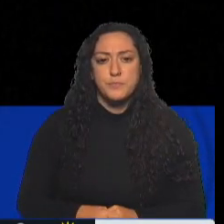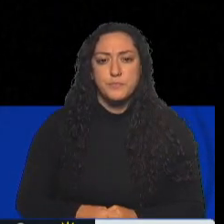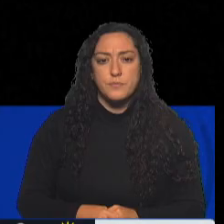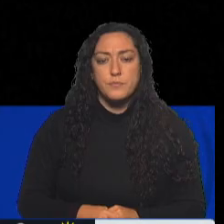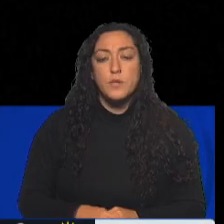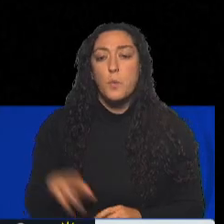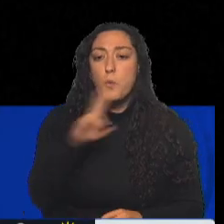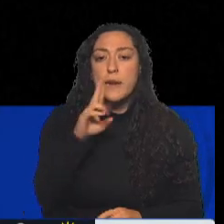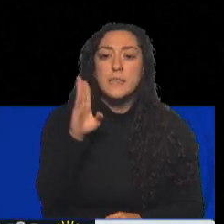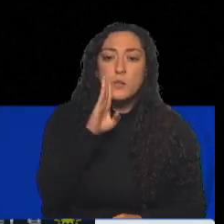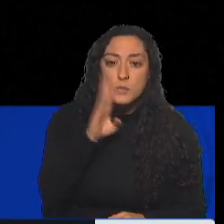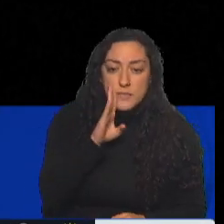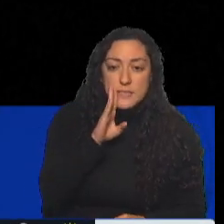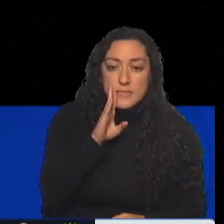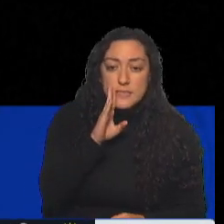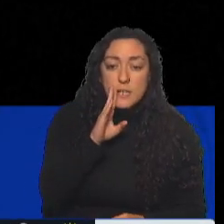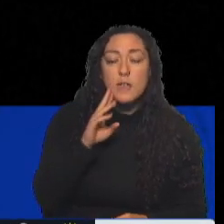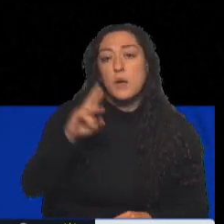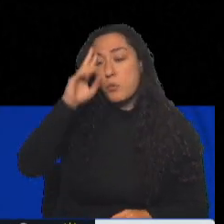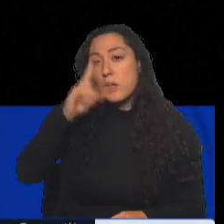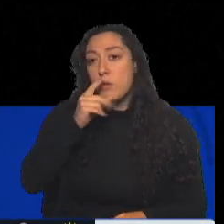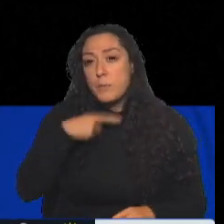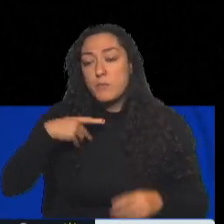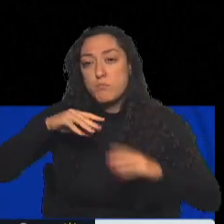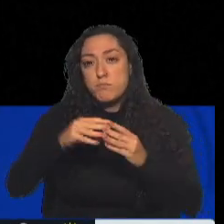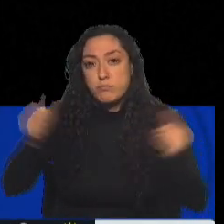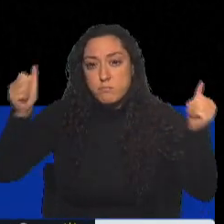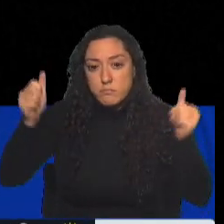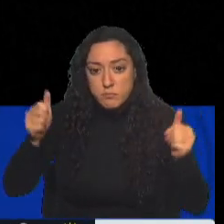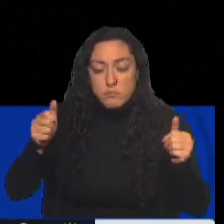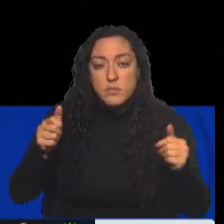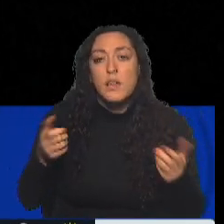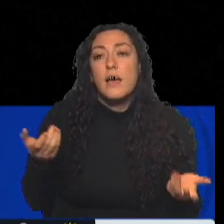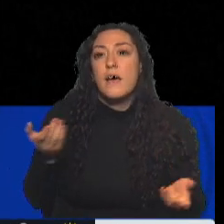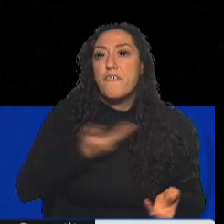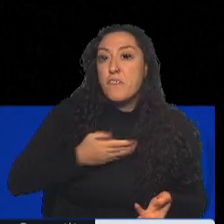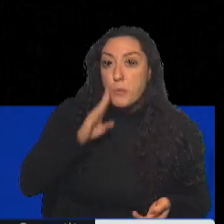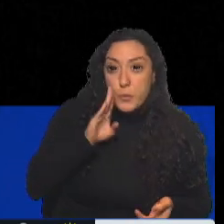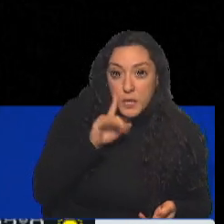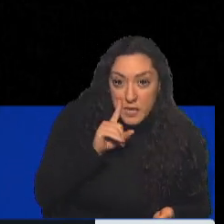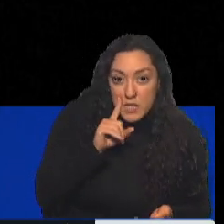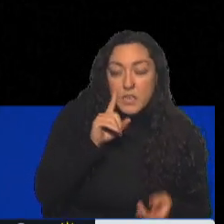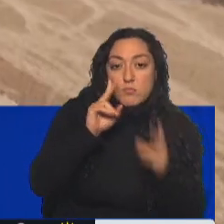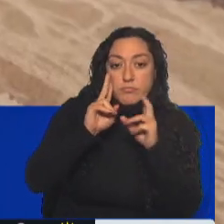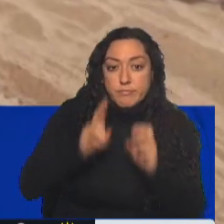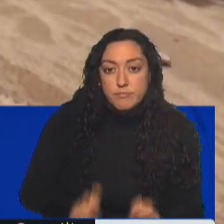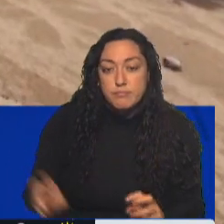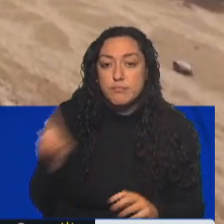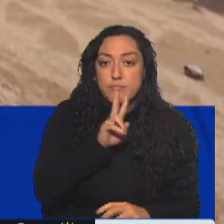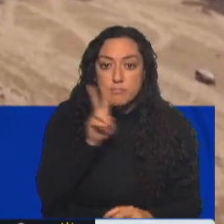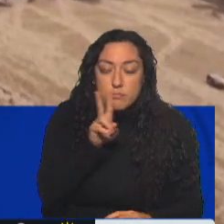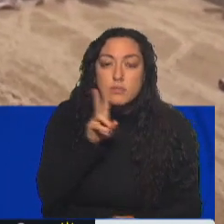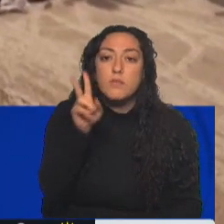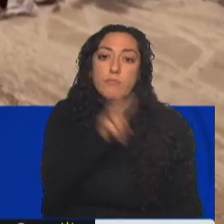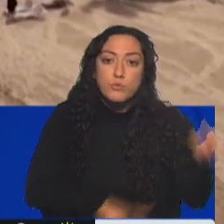Joven estadounidense desaparecida en Dominicana. El FBI se unió a la búsqueda de Sudhiska Konanki, una estudiante